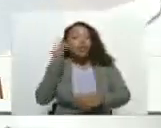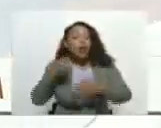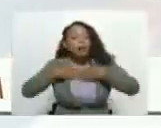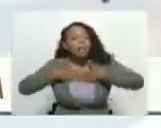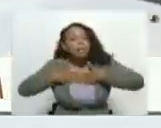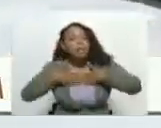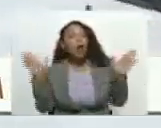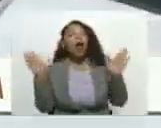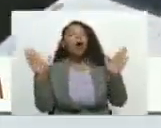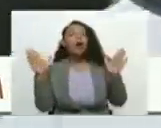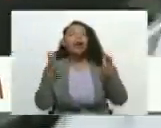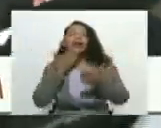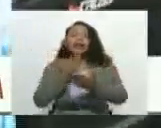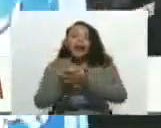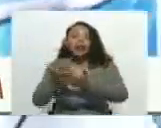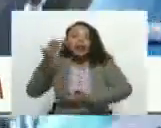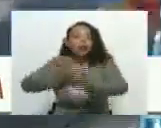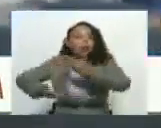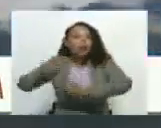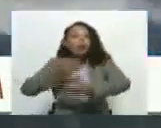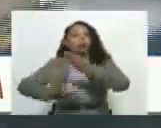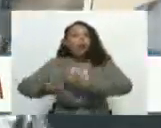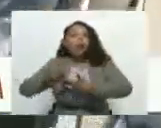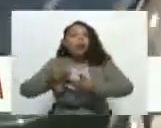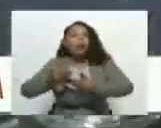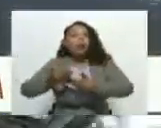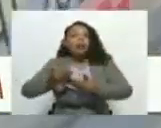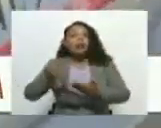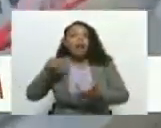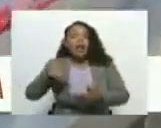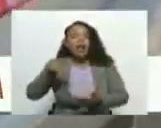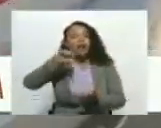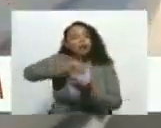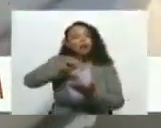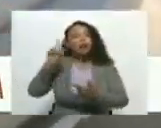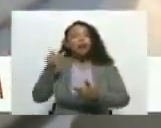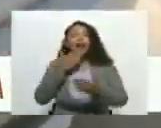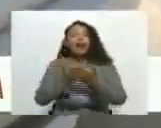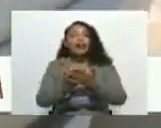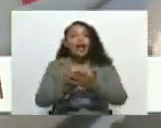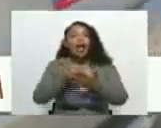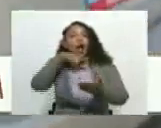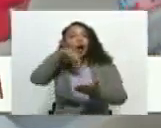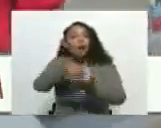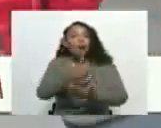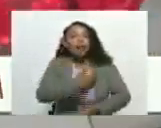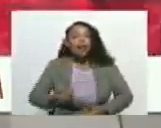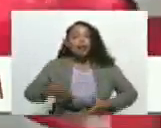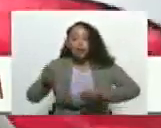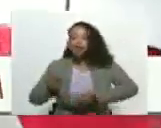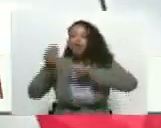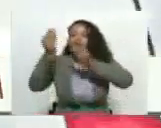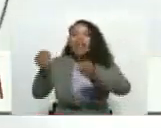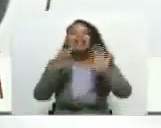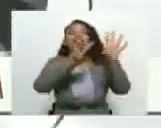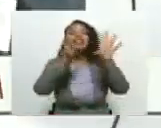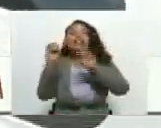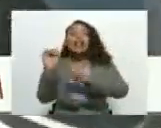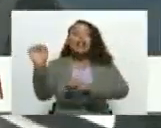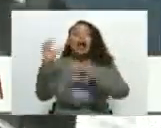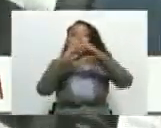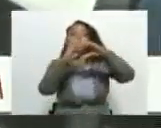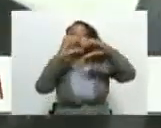gracias a la cooperación con la República Islámica de Irán, hoy estamos entregando en nombre del presidente estas 70 unidades de